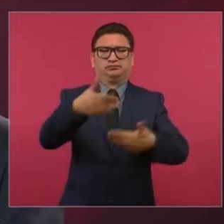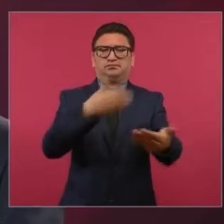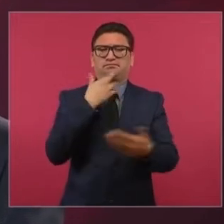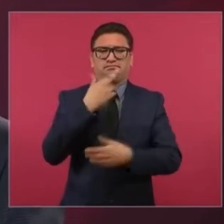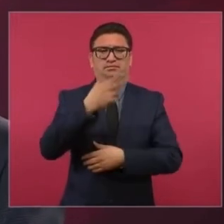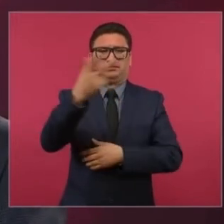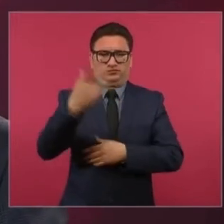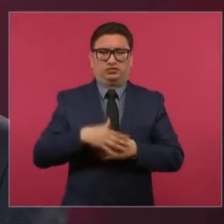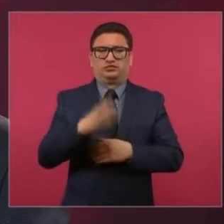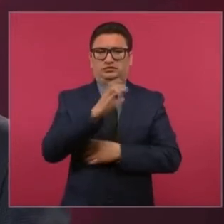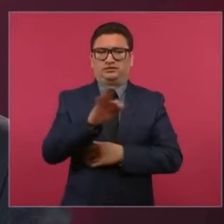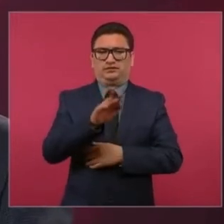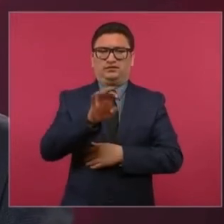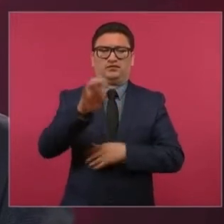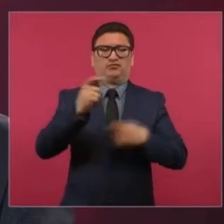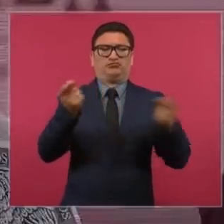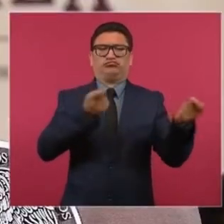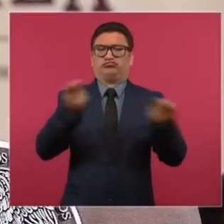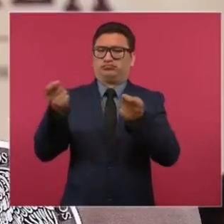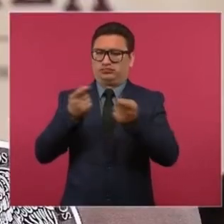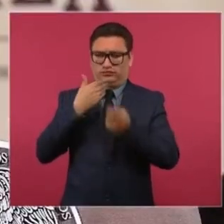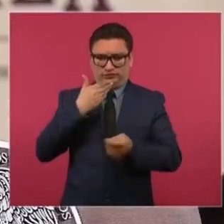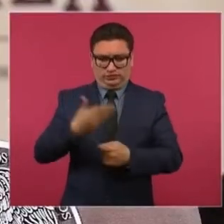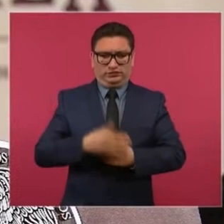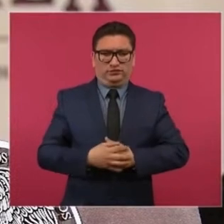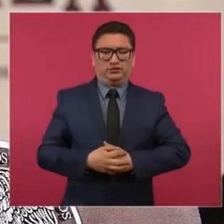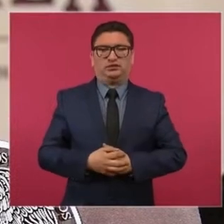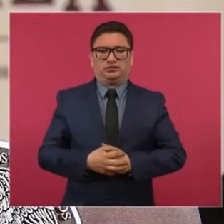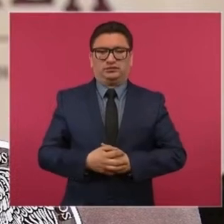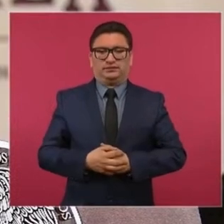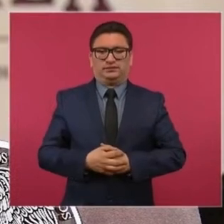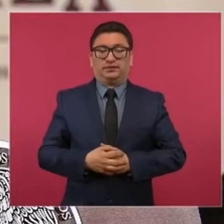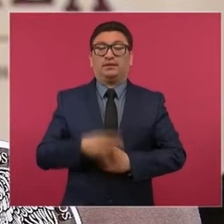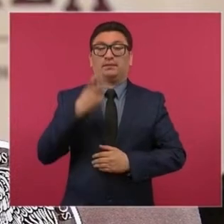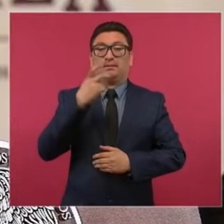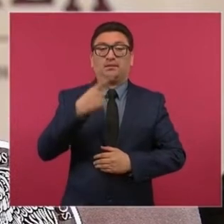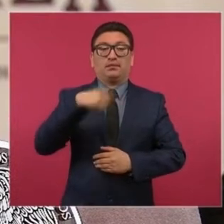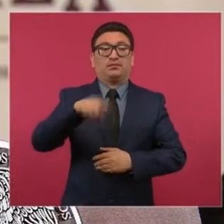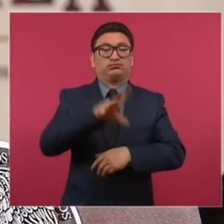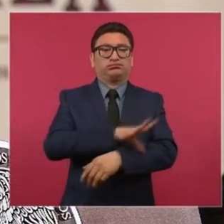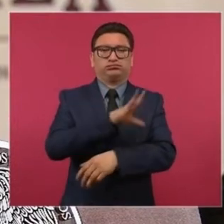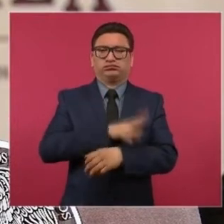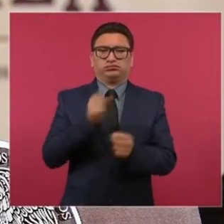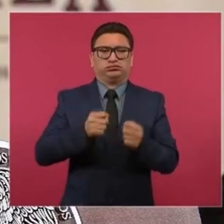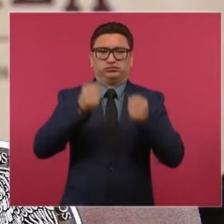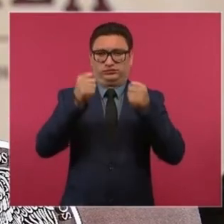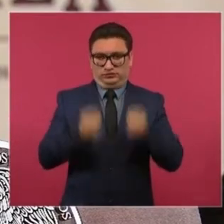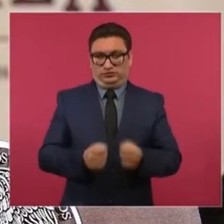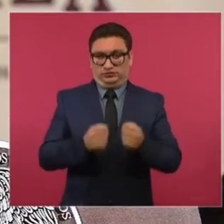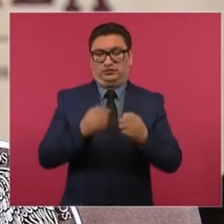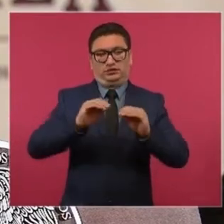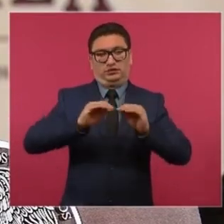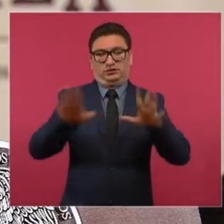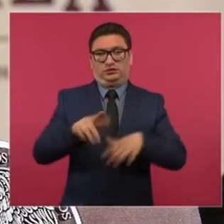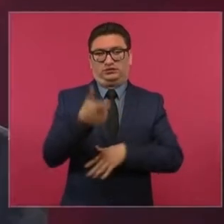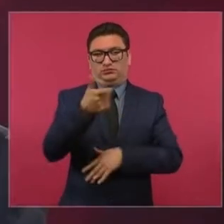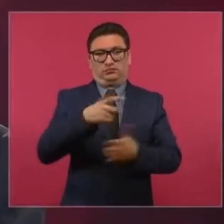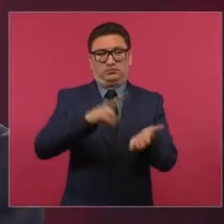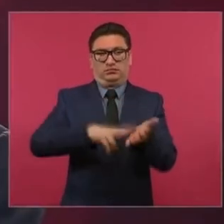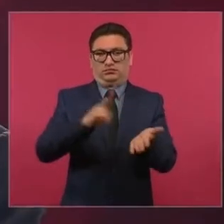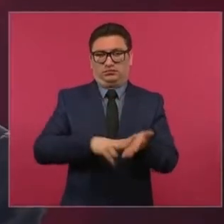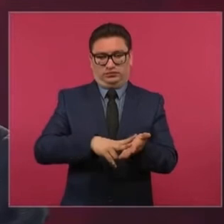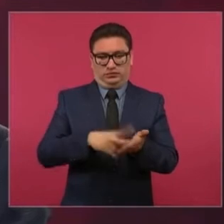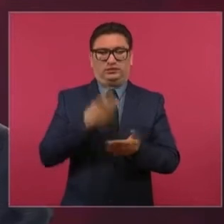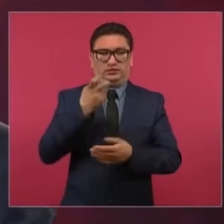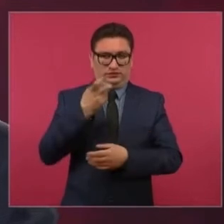una predominancia del Estado para poder garantizar la energía y desde luego el costo de la energía y la